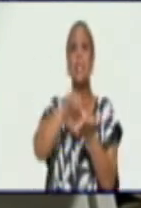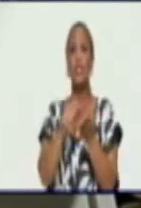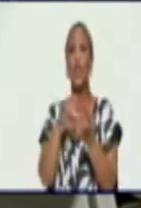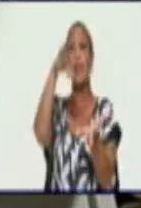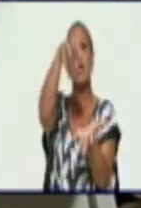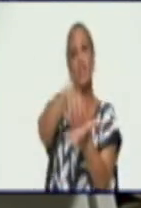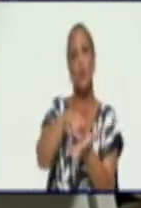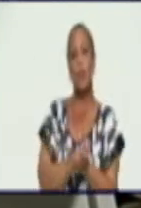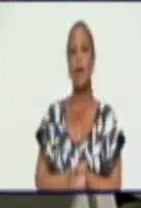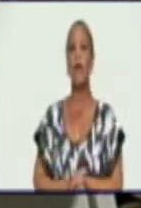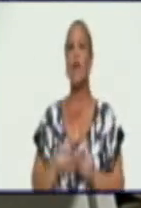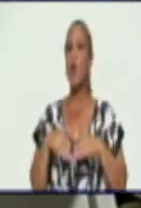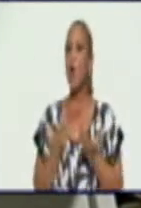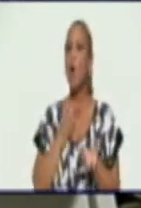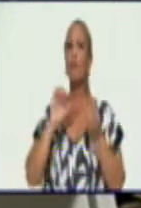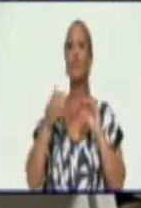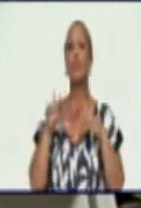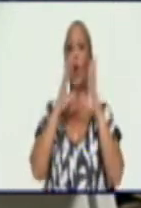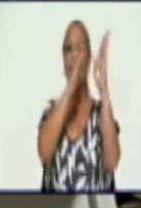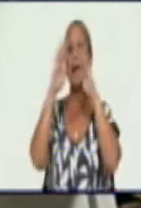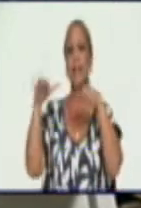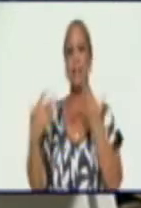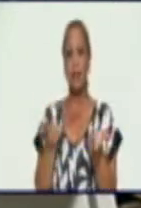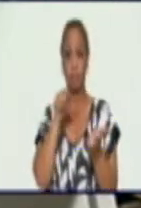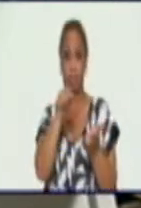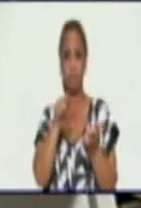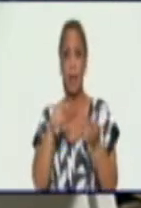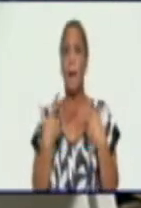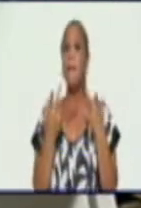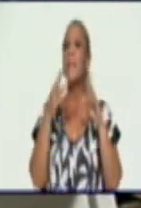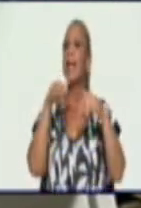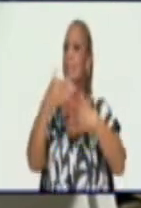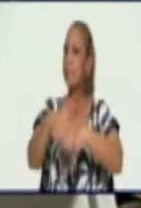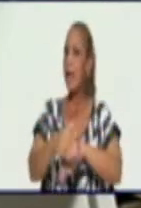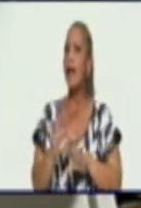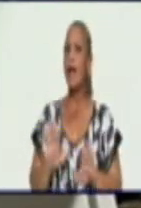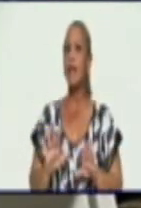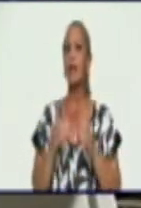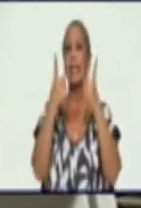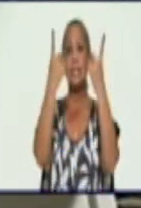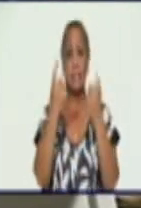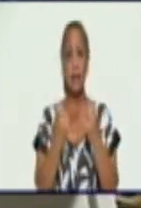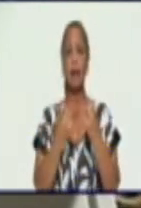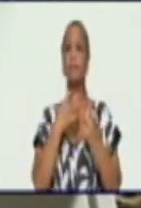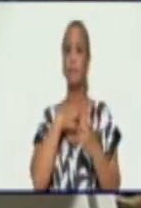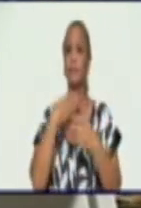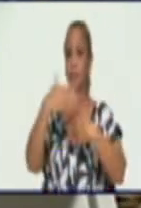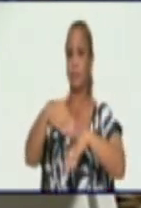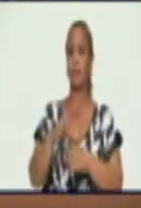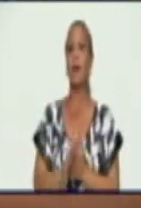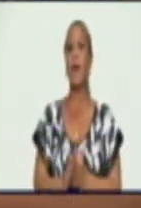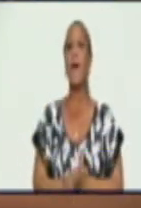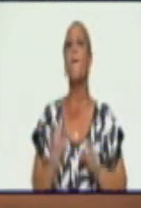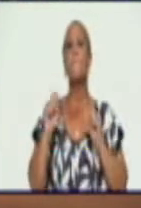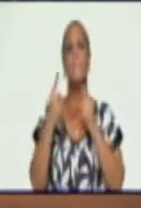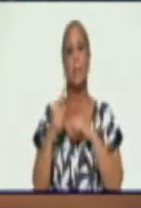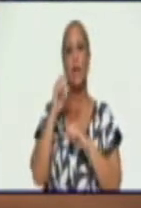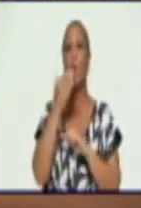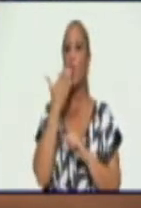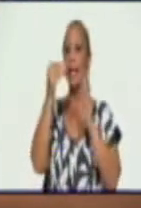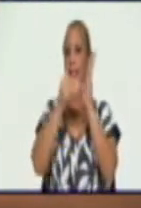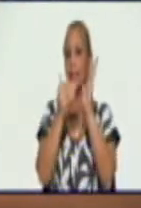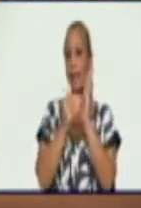esté en la calle el que necesariamente tiene que salir a la calle si primeramente buenas tardes a nuestro primer secretario